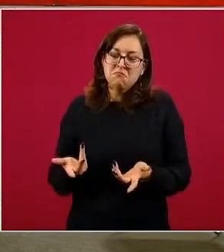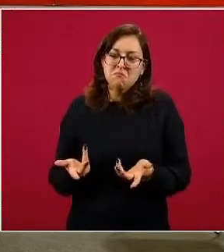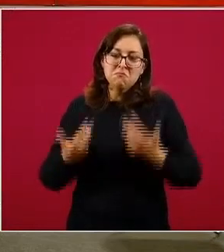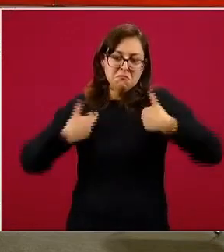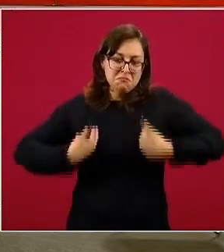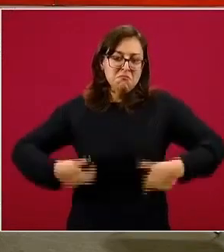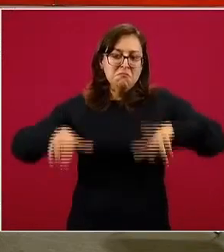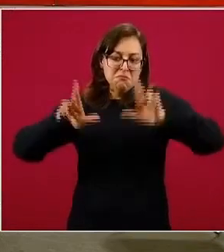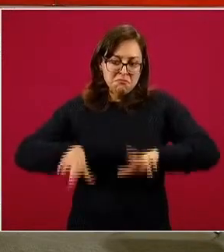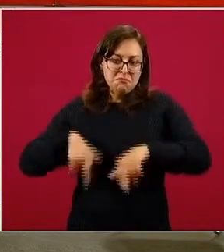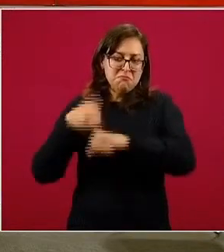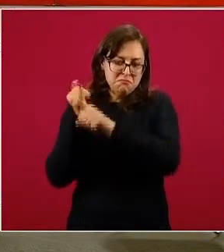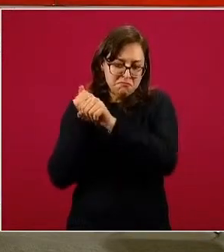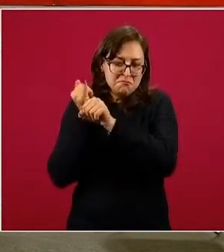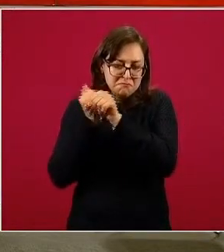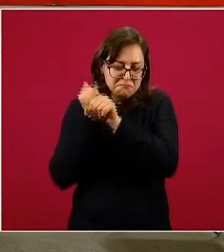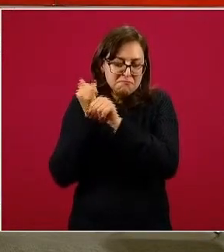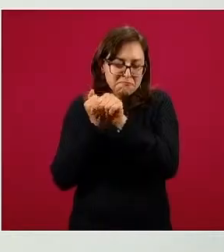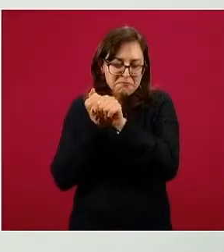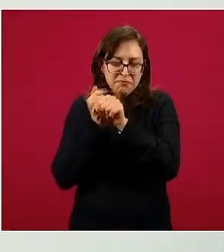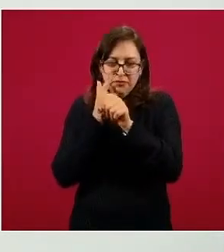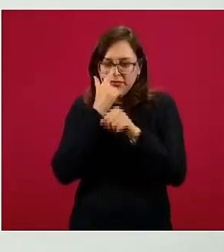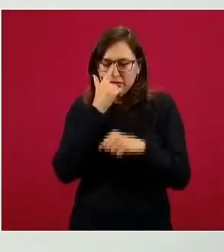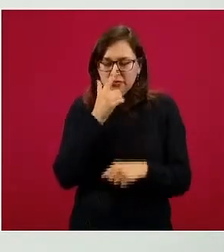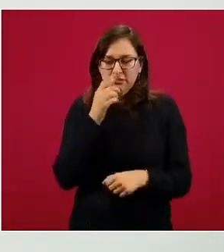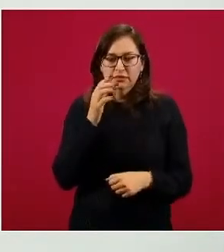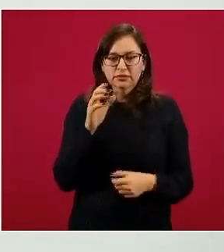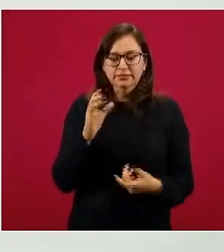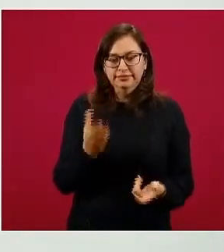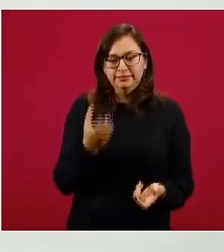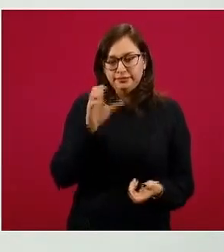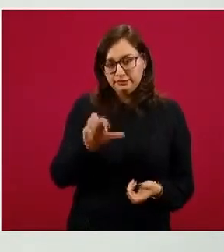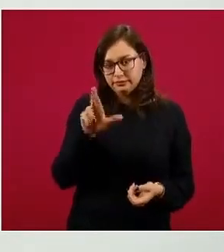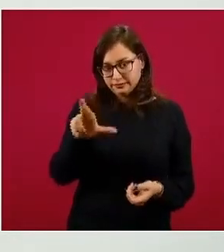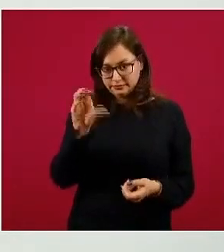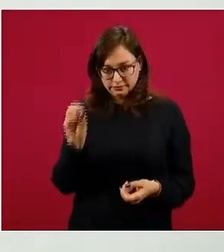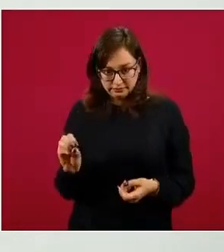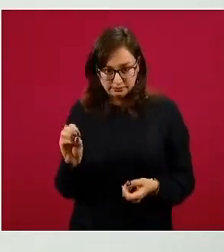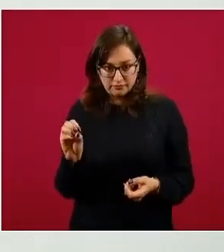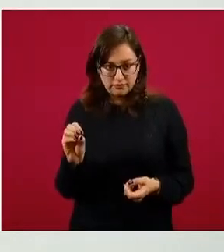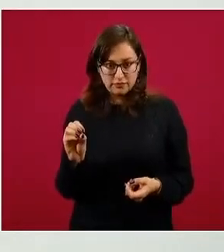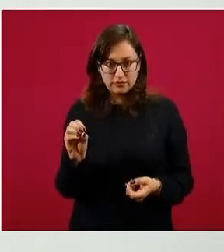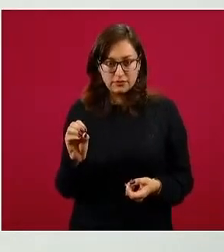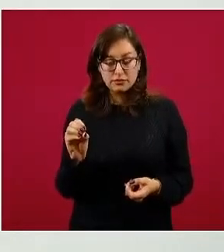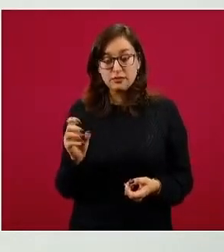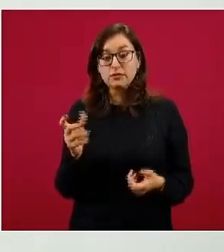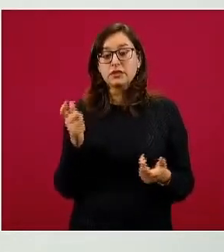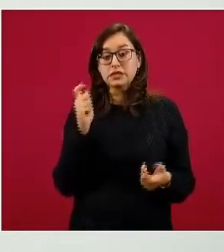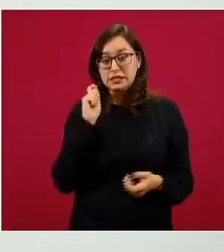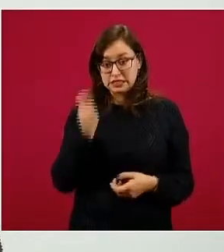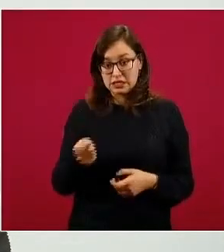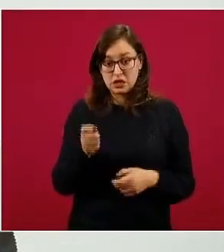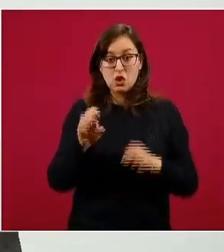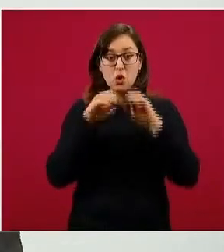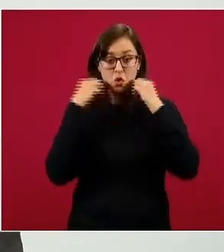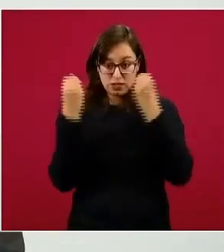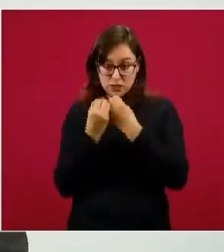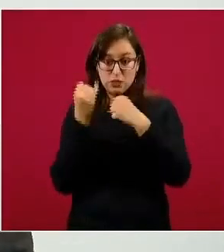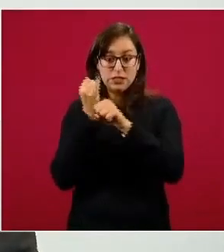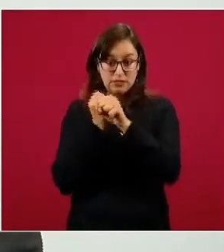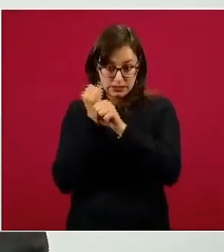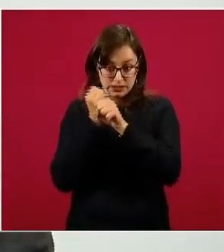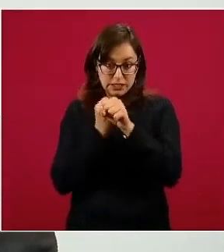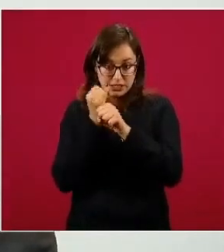del proceso de investigación, se mencionó como CRO. CRO son las siglas en inglés que quieren decir Organización de